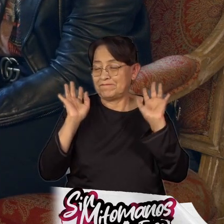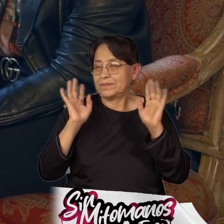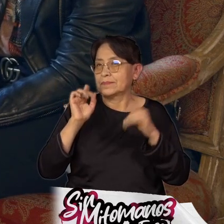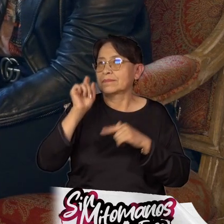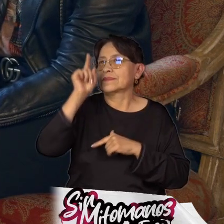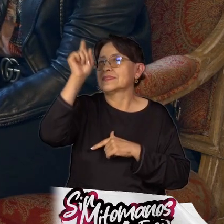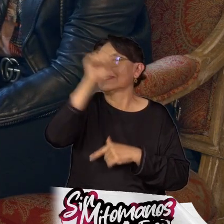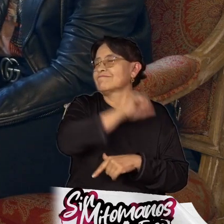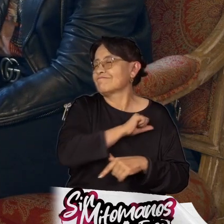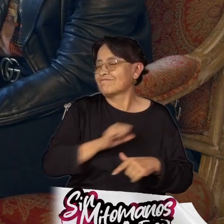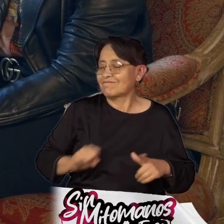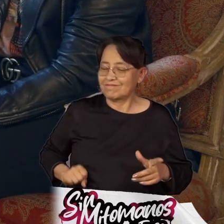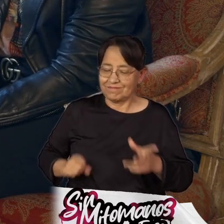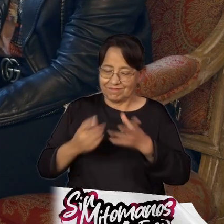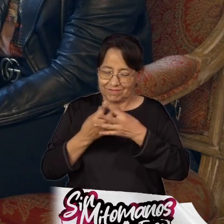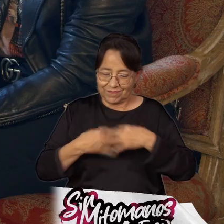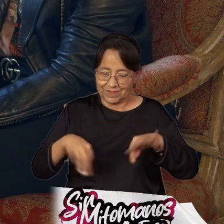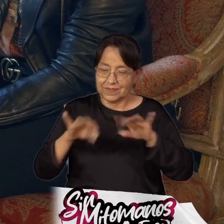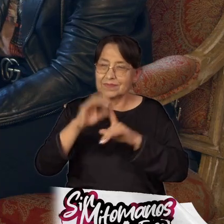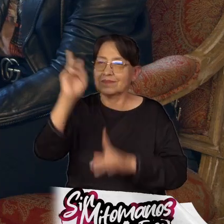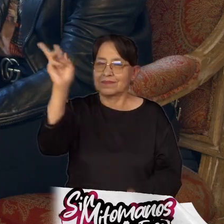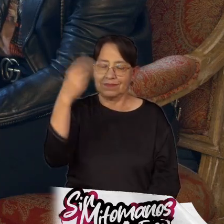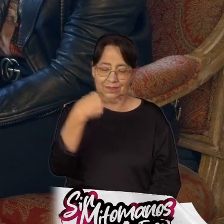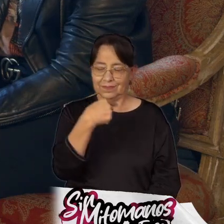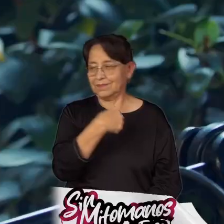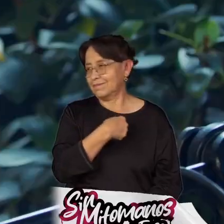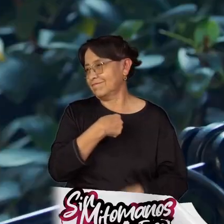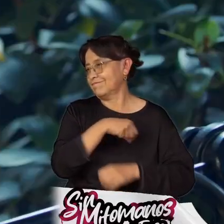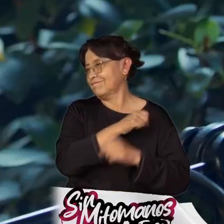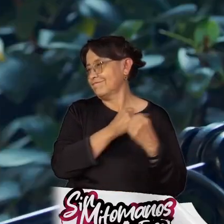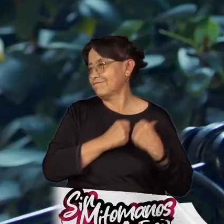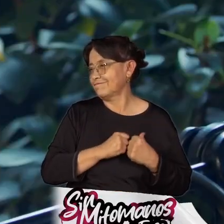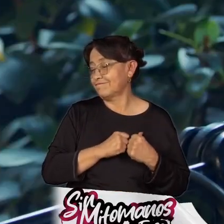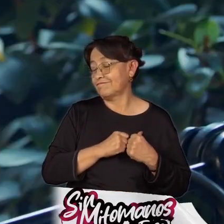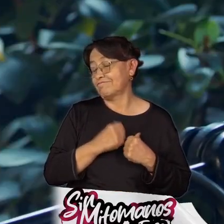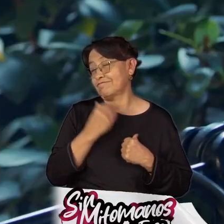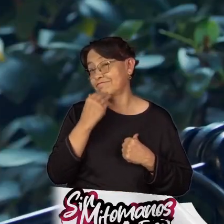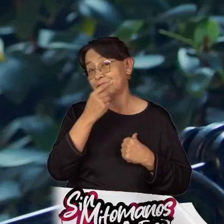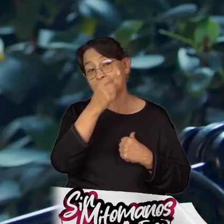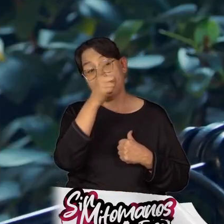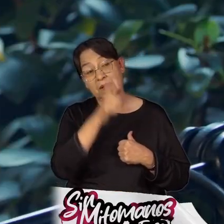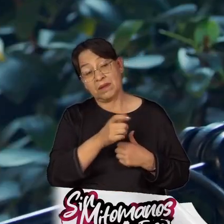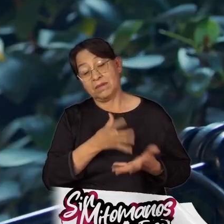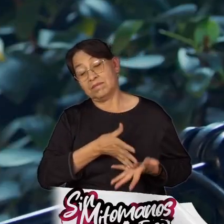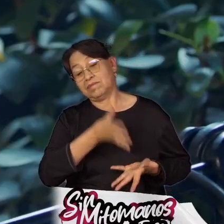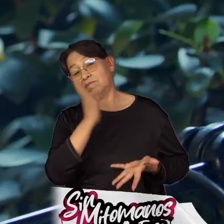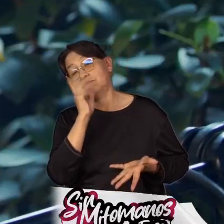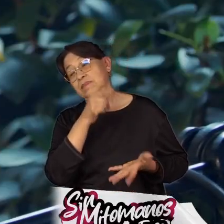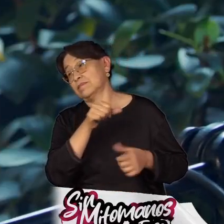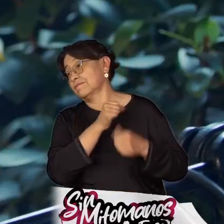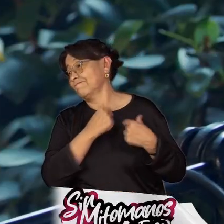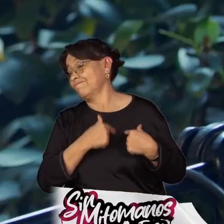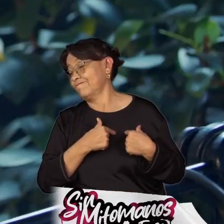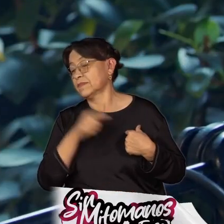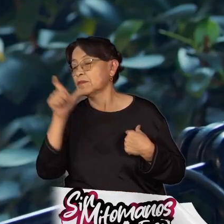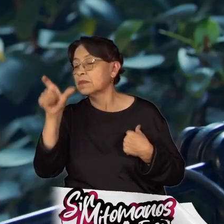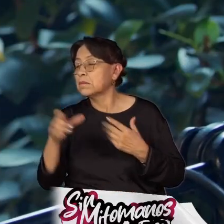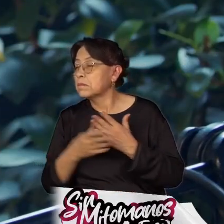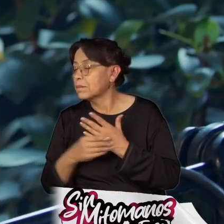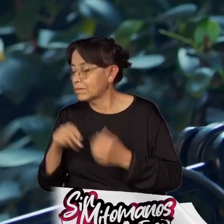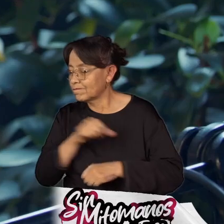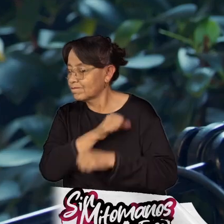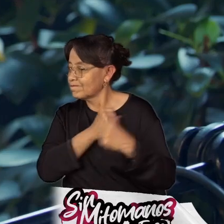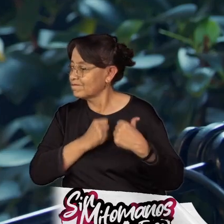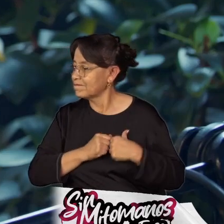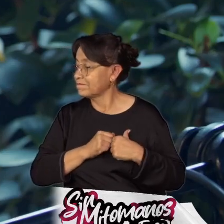creo que la situación para el Señor más importante es qué hay en el corazón, qué hay detrás de la persona que tiene dinero y qué hay detrás de la persona que no tiene dinero,